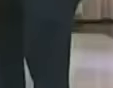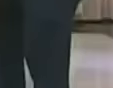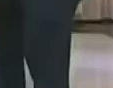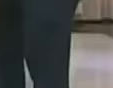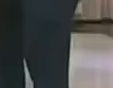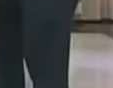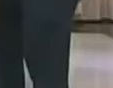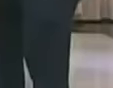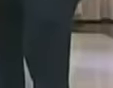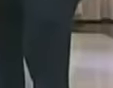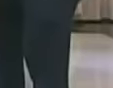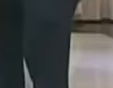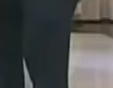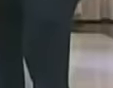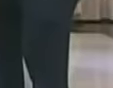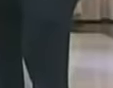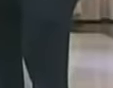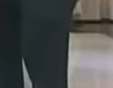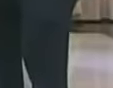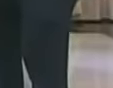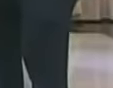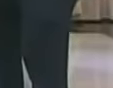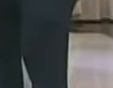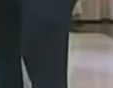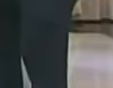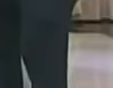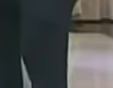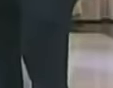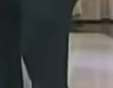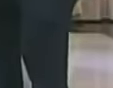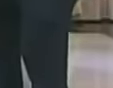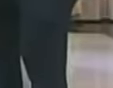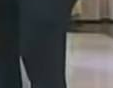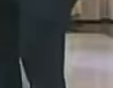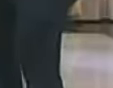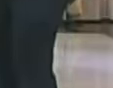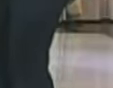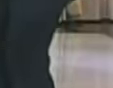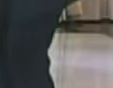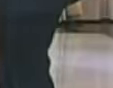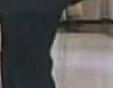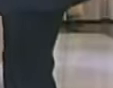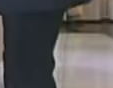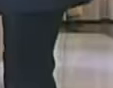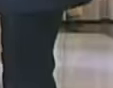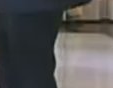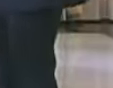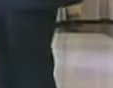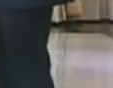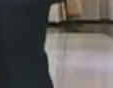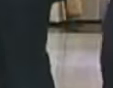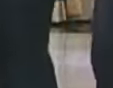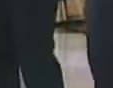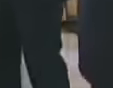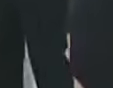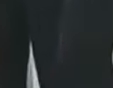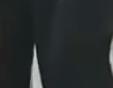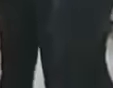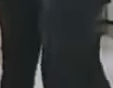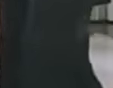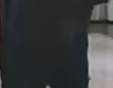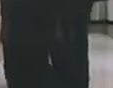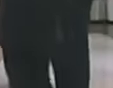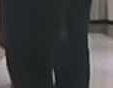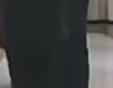las autorizaciones de permisos requeridos para llevar a cabo las actividades operacionales, administrativas y comerciales requeridas en los campos